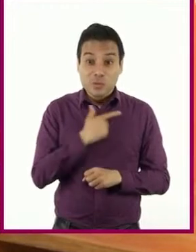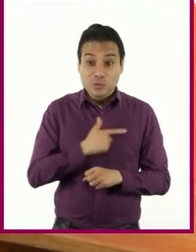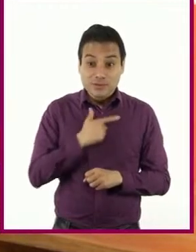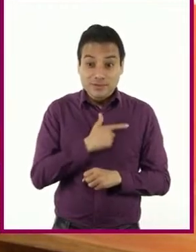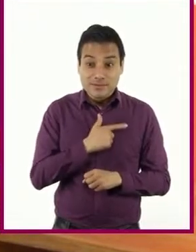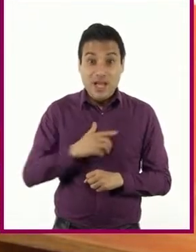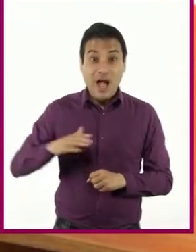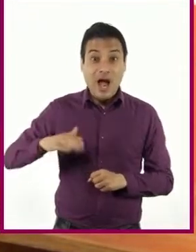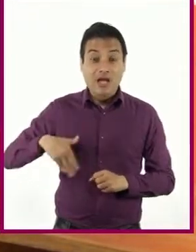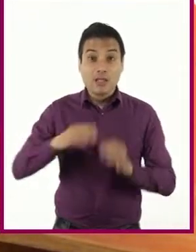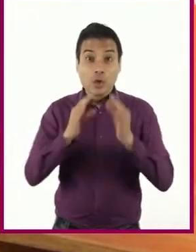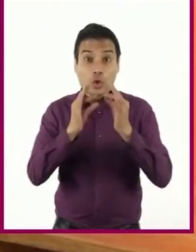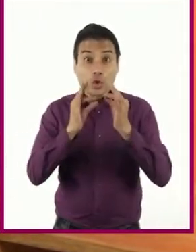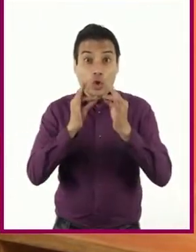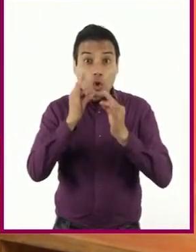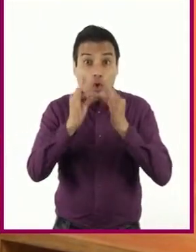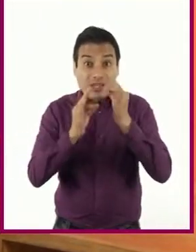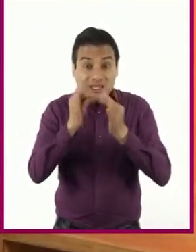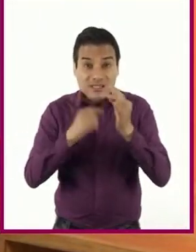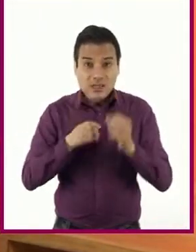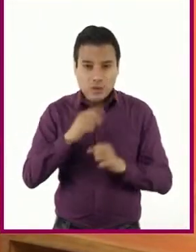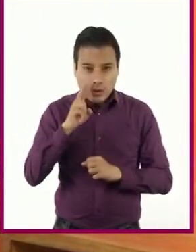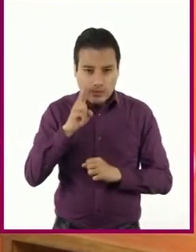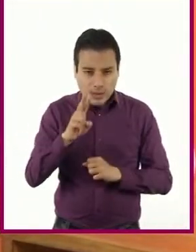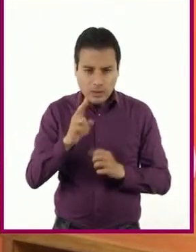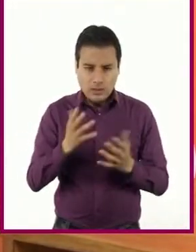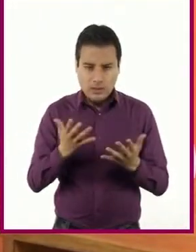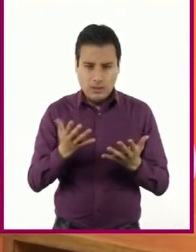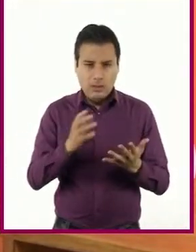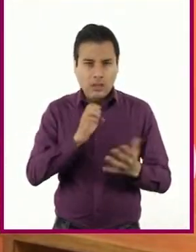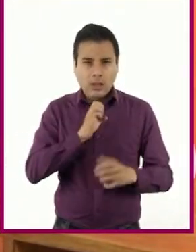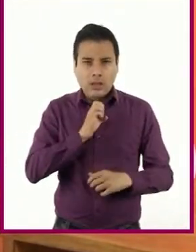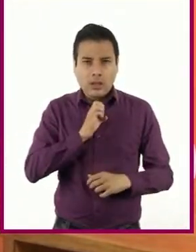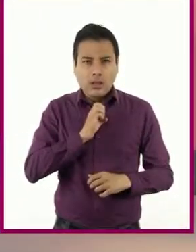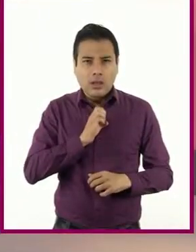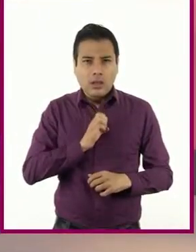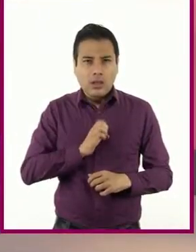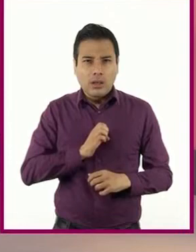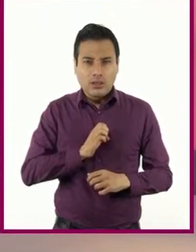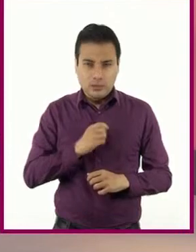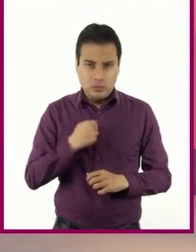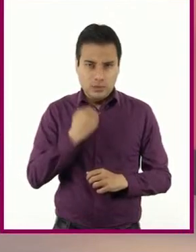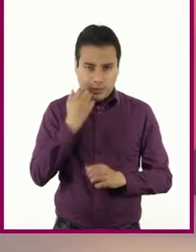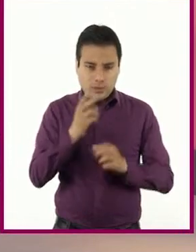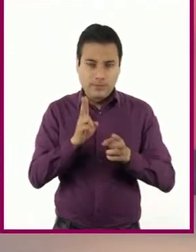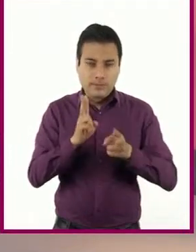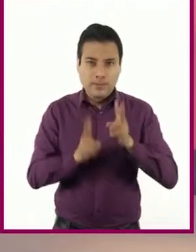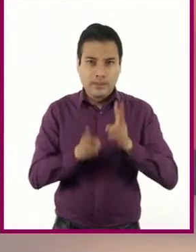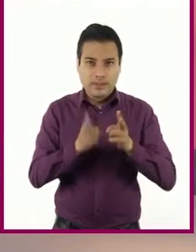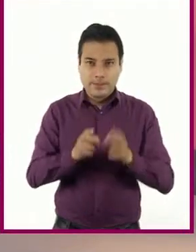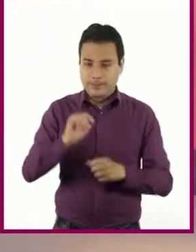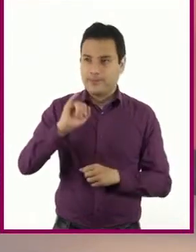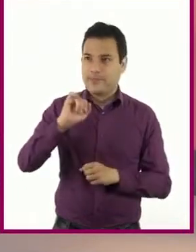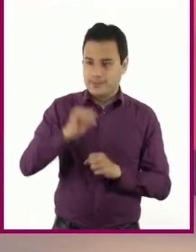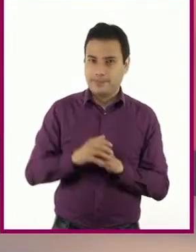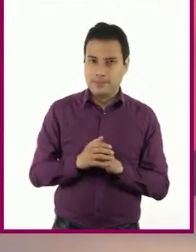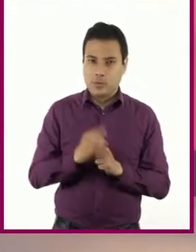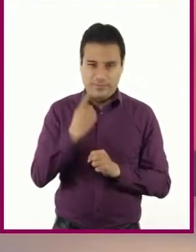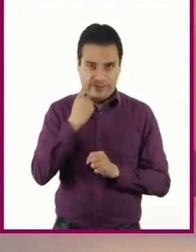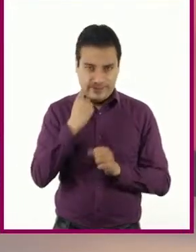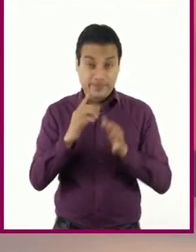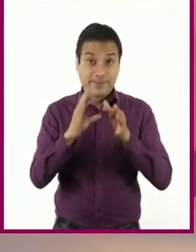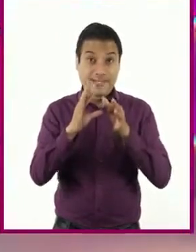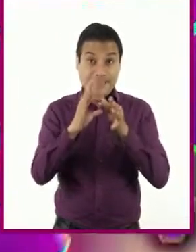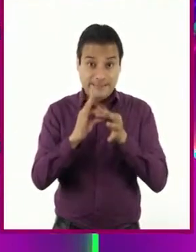noticia que me indignó y quisiera que platicáramos un poco al respecto. Claro que sí, pero primero permíteme comentarles a las y